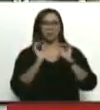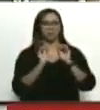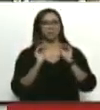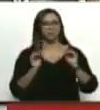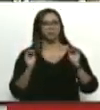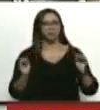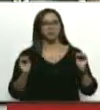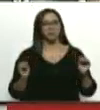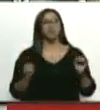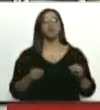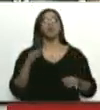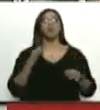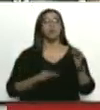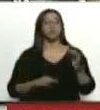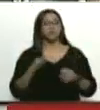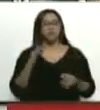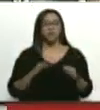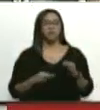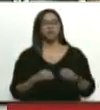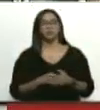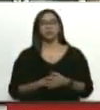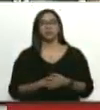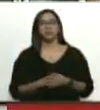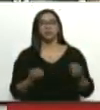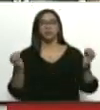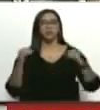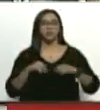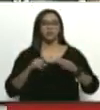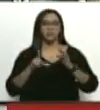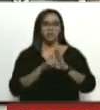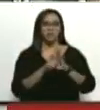fueron enjuiciados y destituidos y se actuó conforme a la ley.